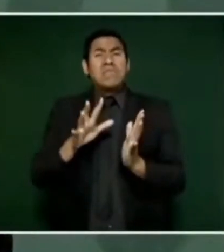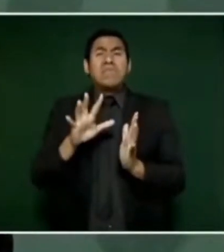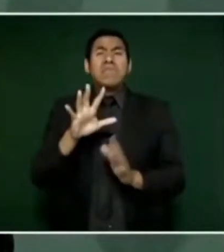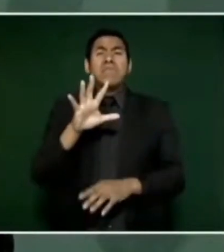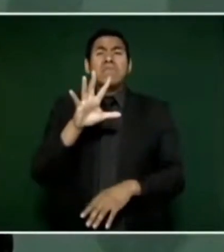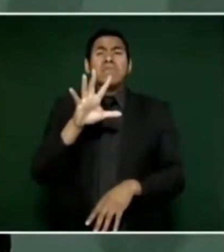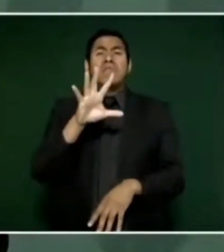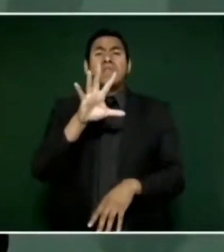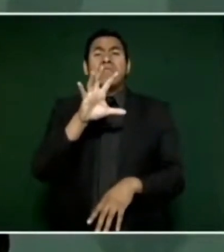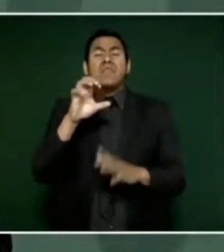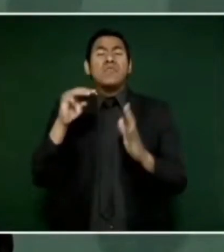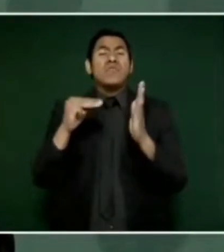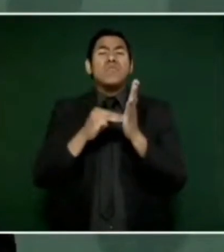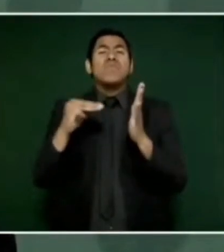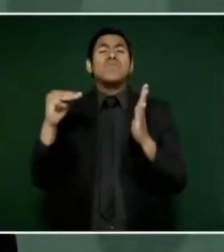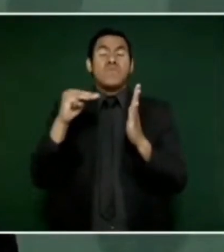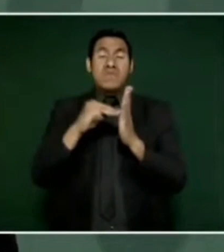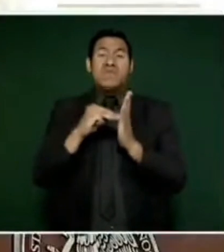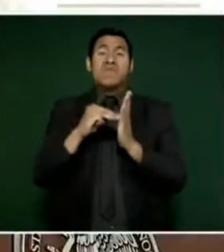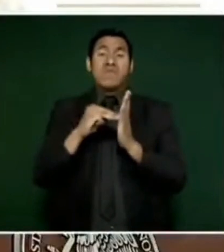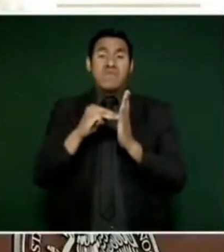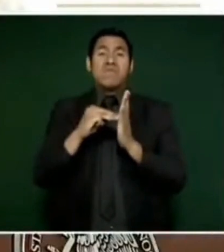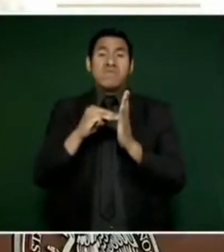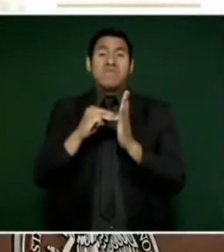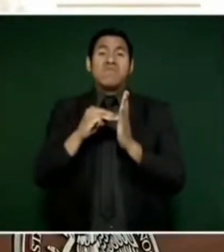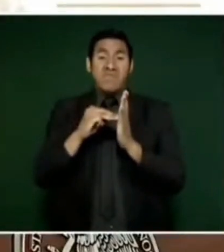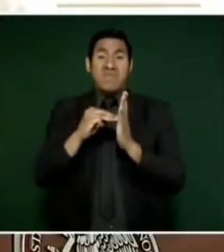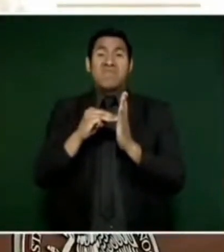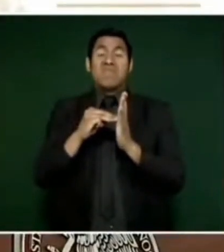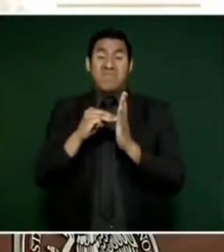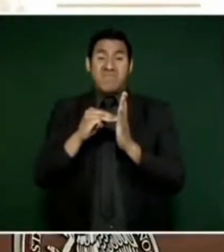500,000 millones, medio billón